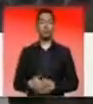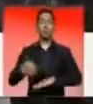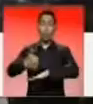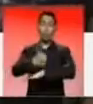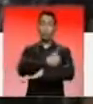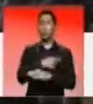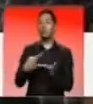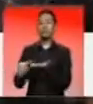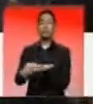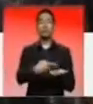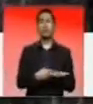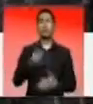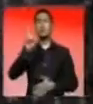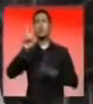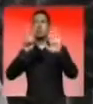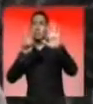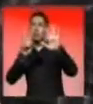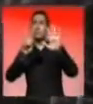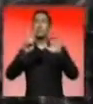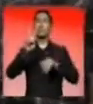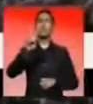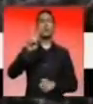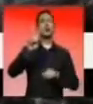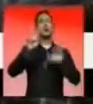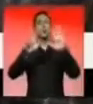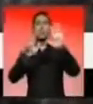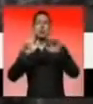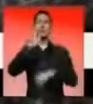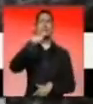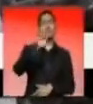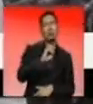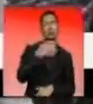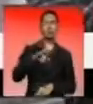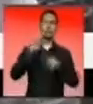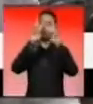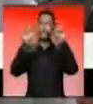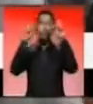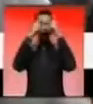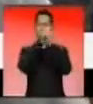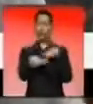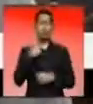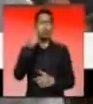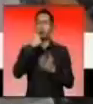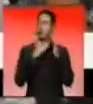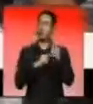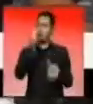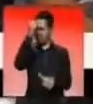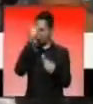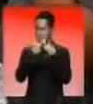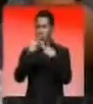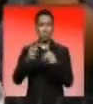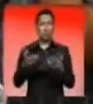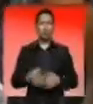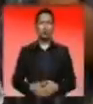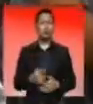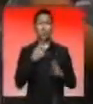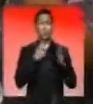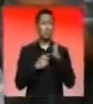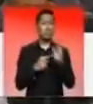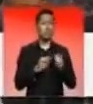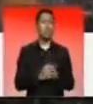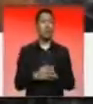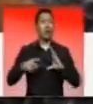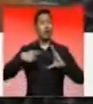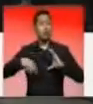28, 30 temas, de los más sencillos a los más complicados. Por ejemplo, se me ocurre ahorita, lo que recuerdo, cómo va la fabricación del primer